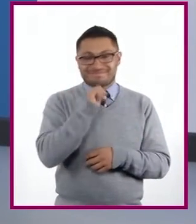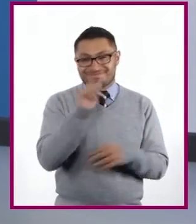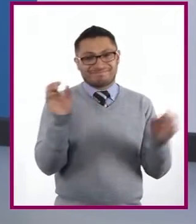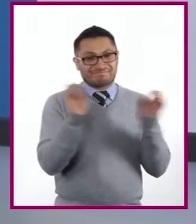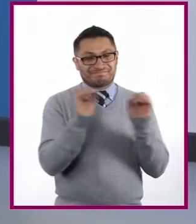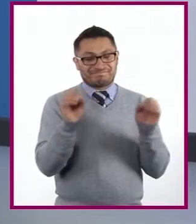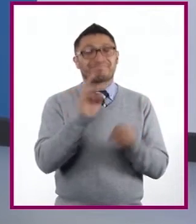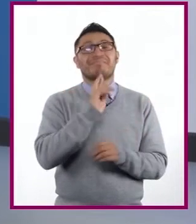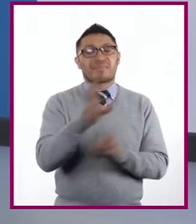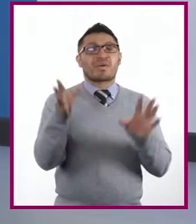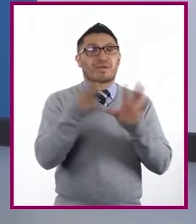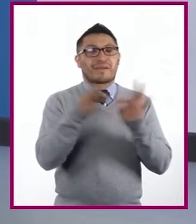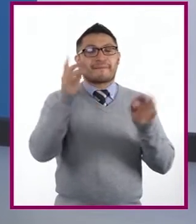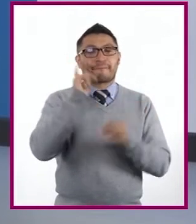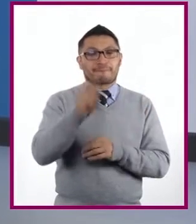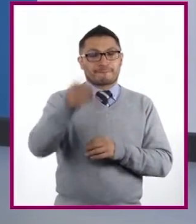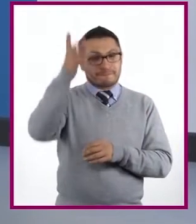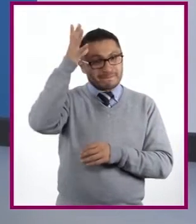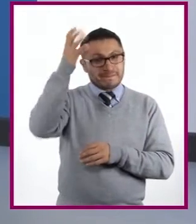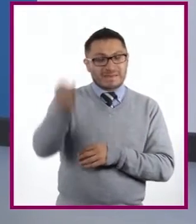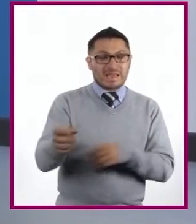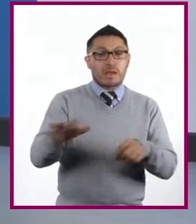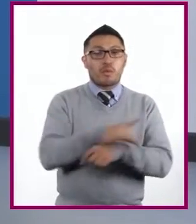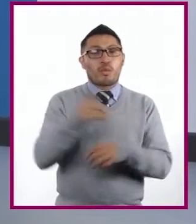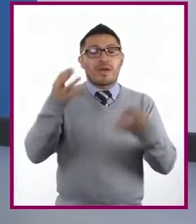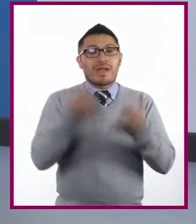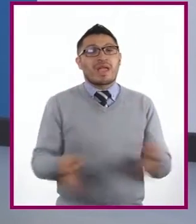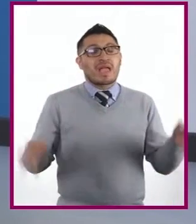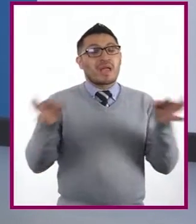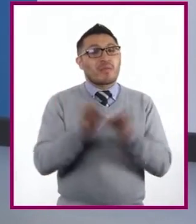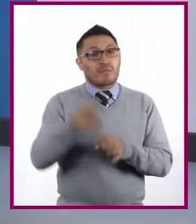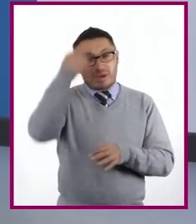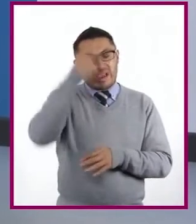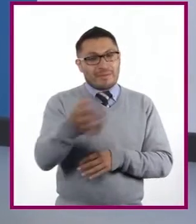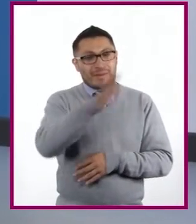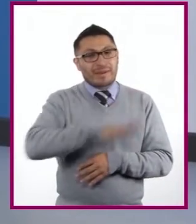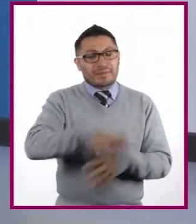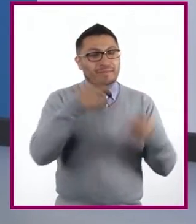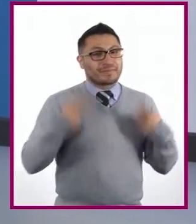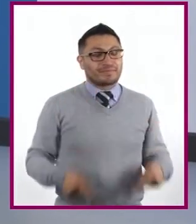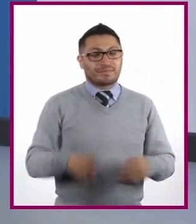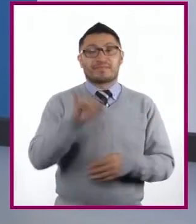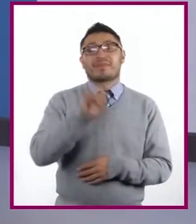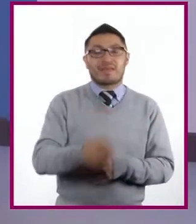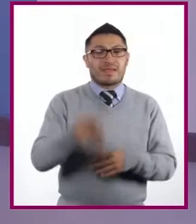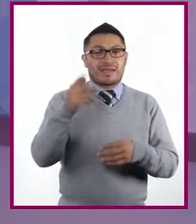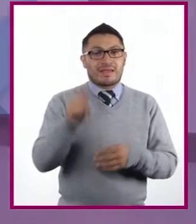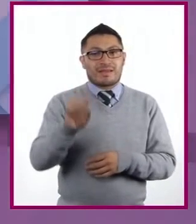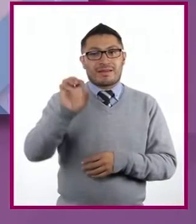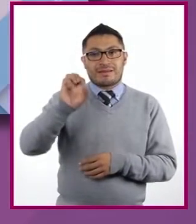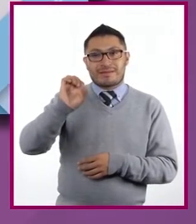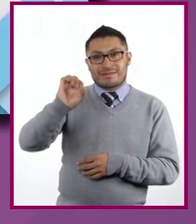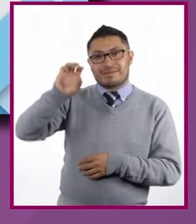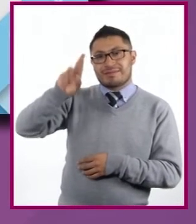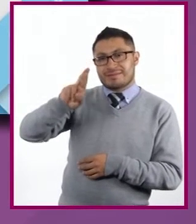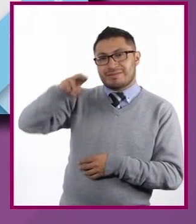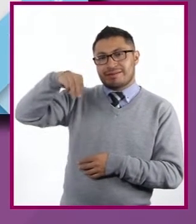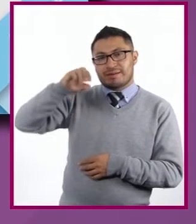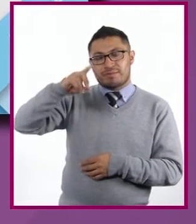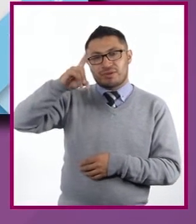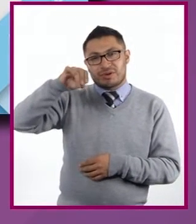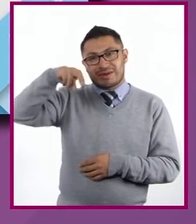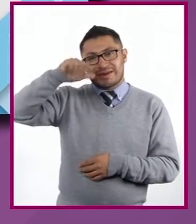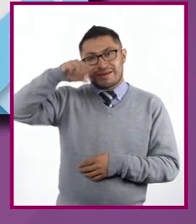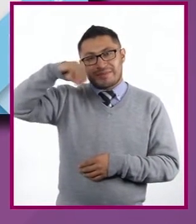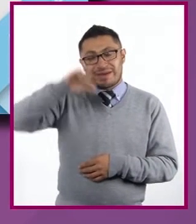nos explica qué es la termodinámica y por qué es importante para nosotros? Claro que sí. La termodinámica es la rama de la física